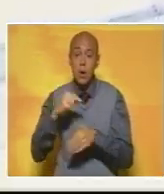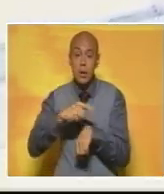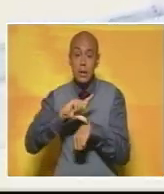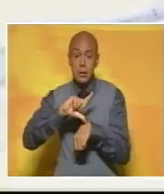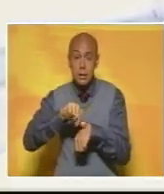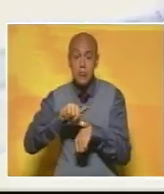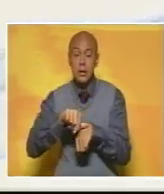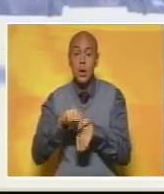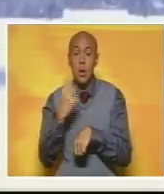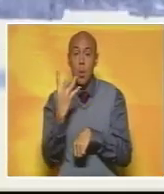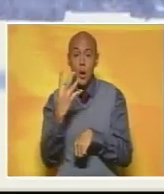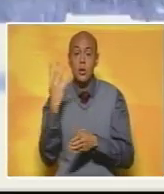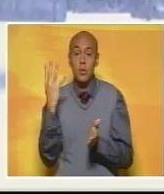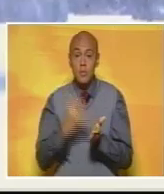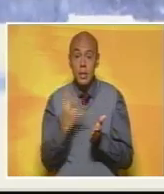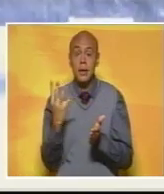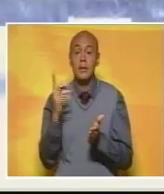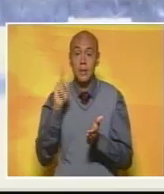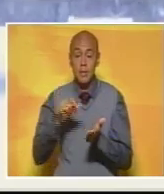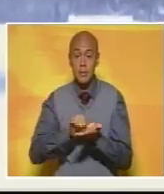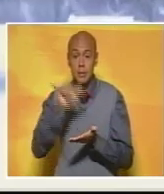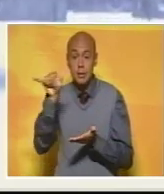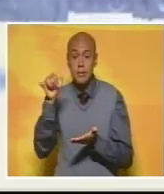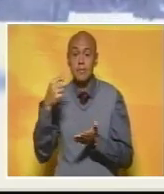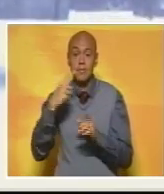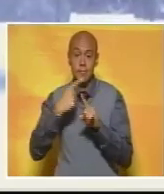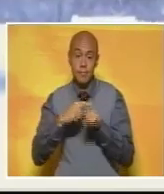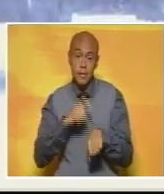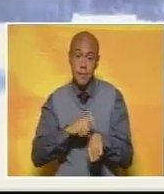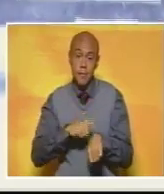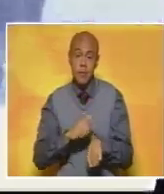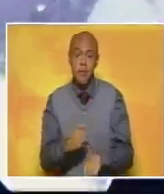otros 4.334 itinerarios.